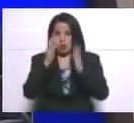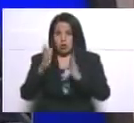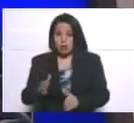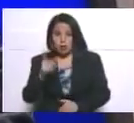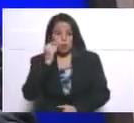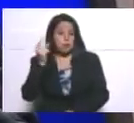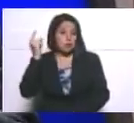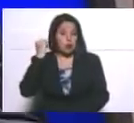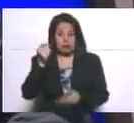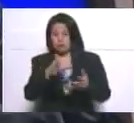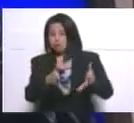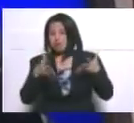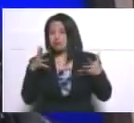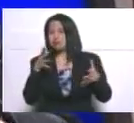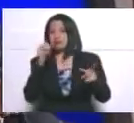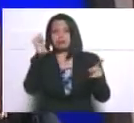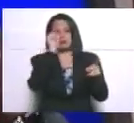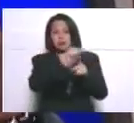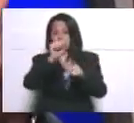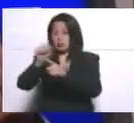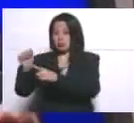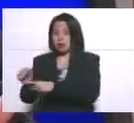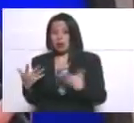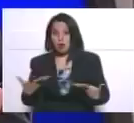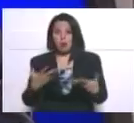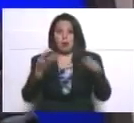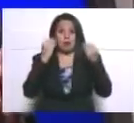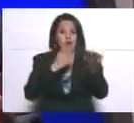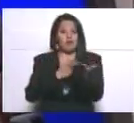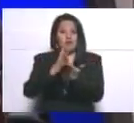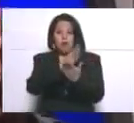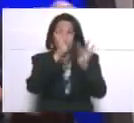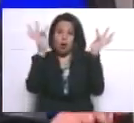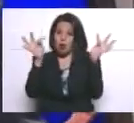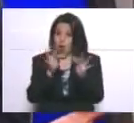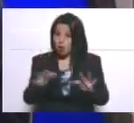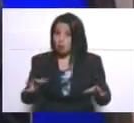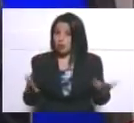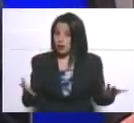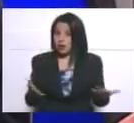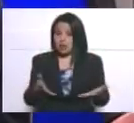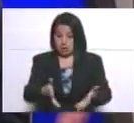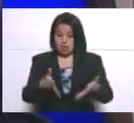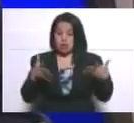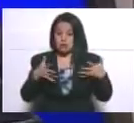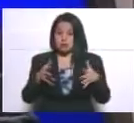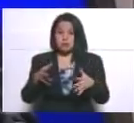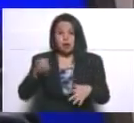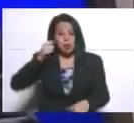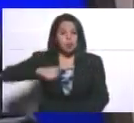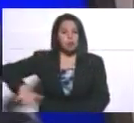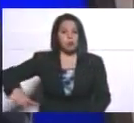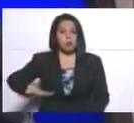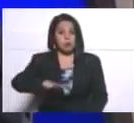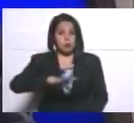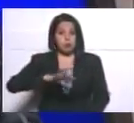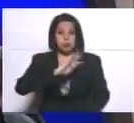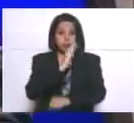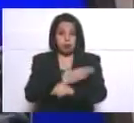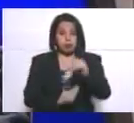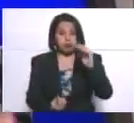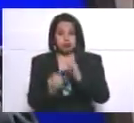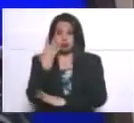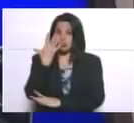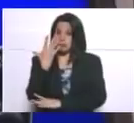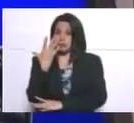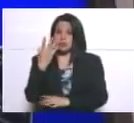triunfo de la revolución, de ese modelo que se sigue construyendo, es decir, triunfo del pueblo, uh-huh, de ese poder originario. Y